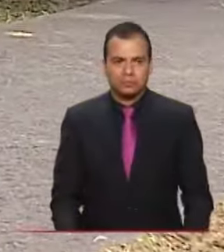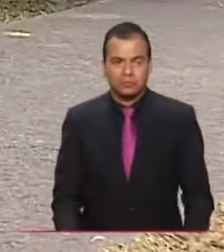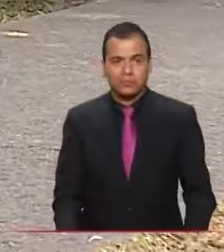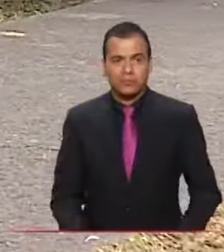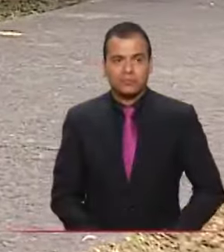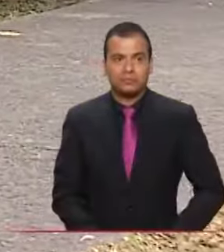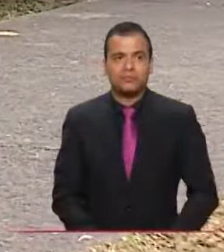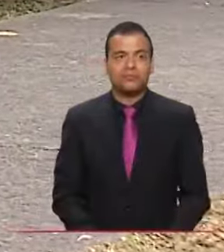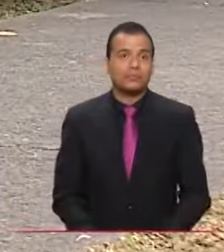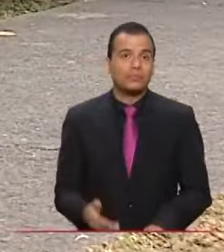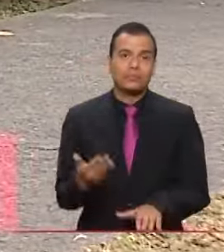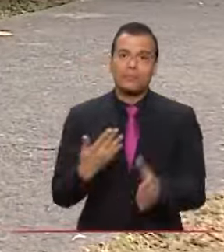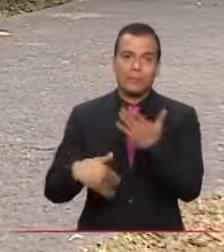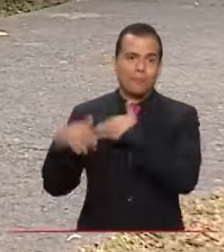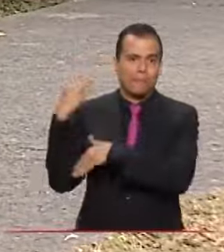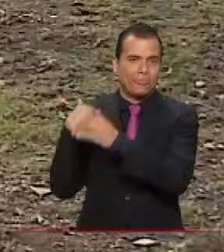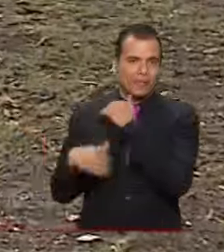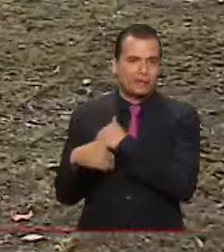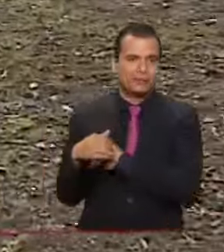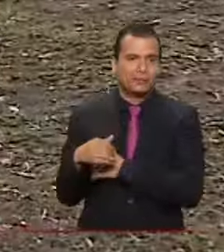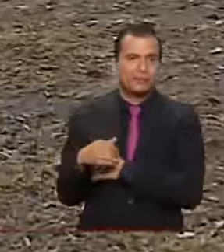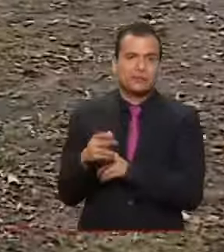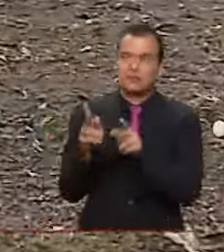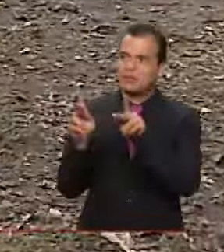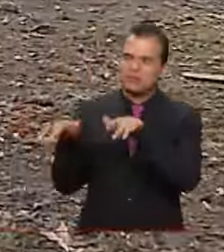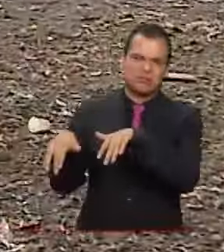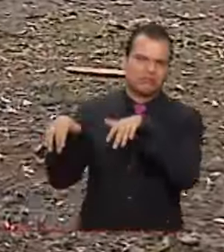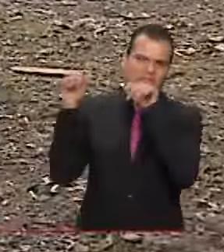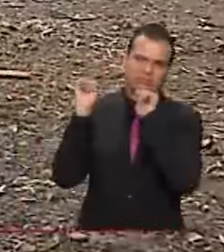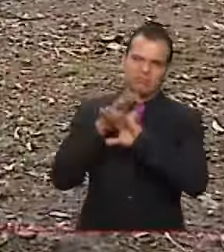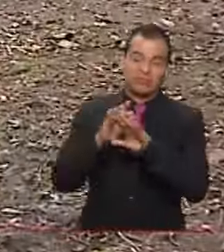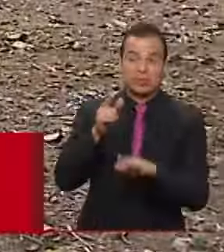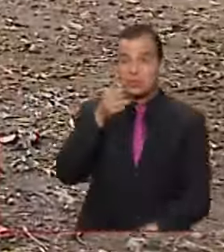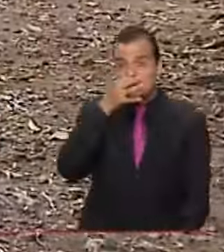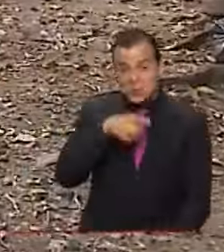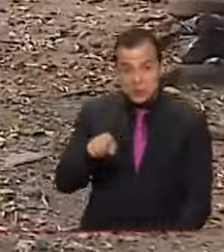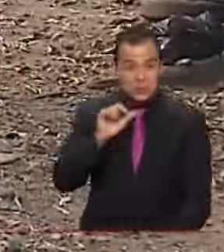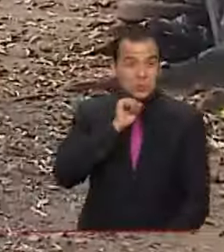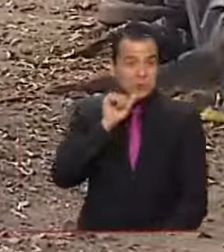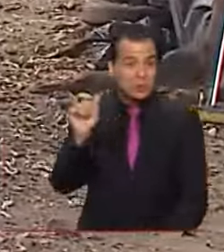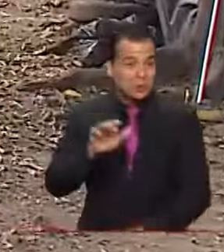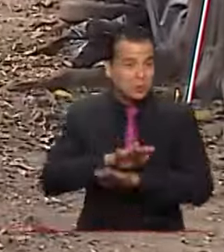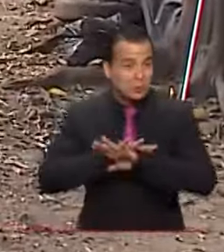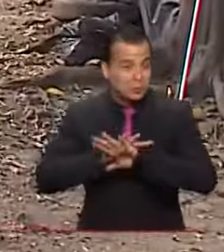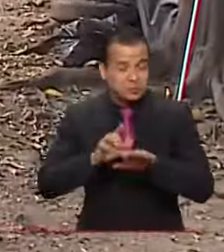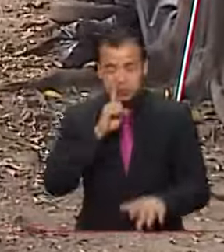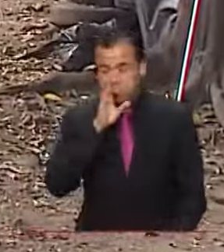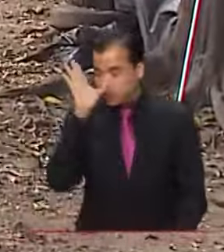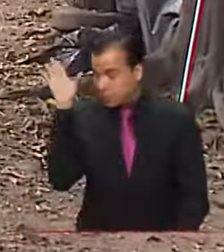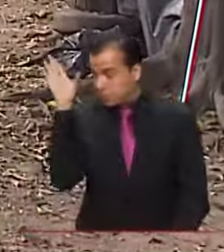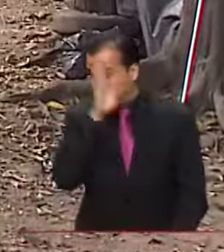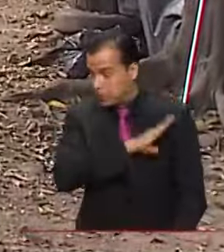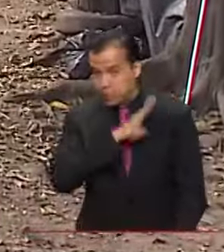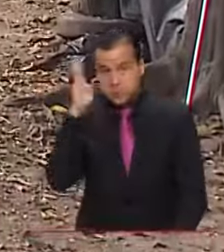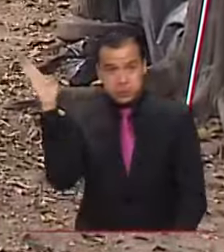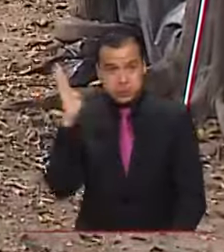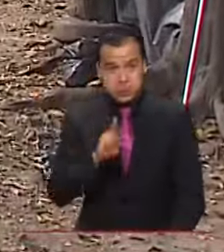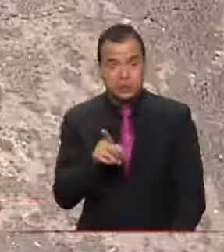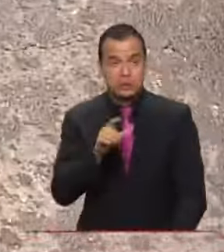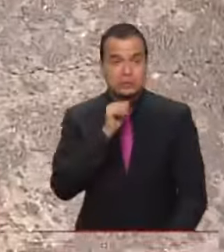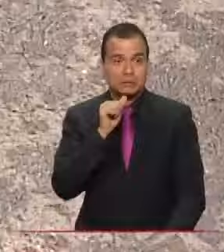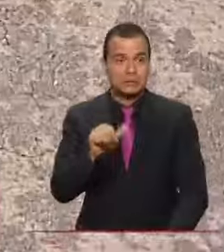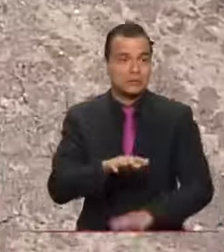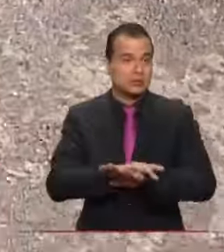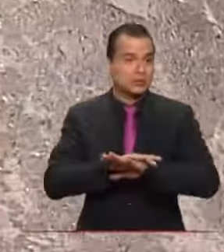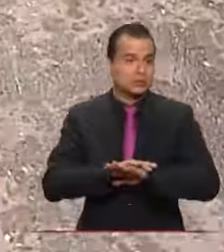Muchos no cruzaban por él así estuviese de día, porque llegó casi a convertirse en un baño público y los malos olores de orinas y excrementos de